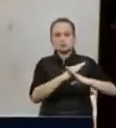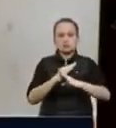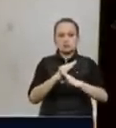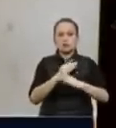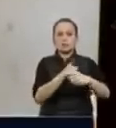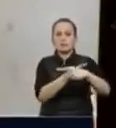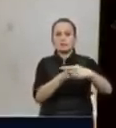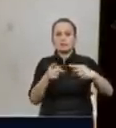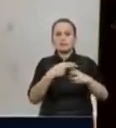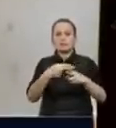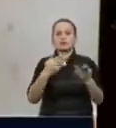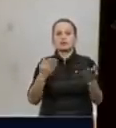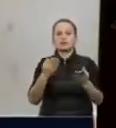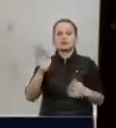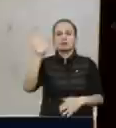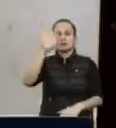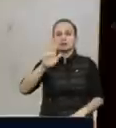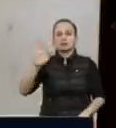Barranquilla,